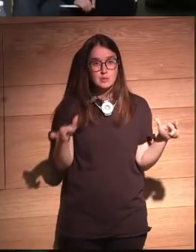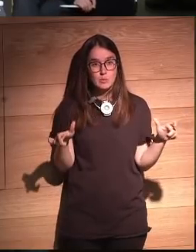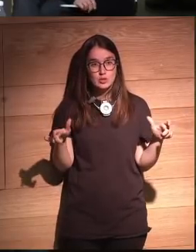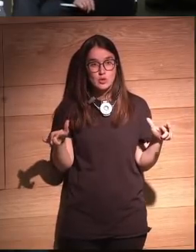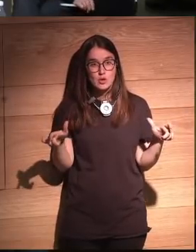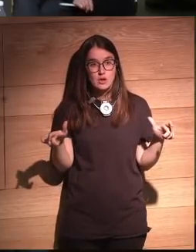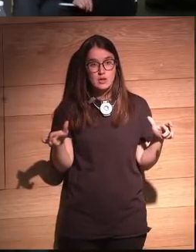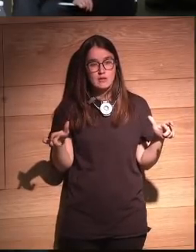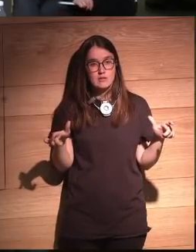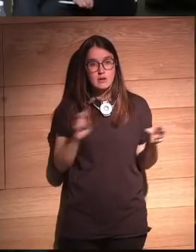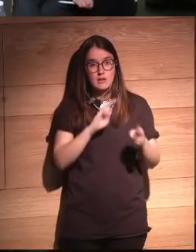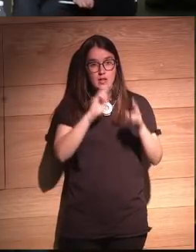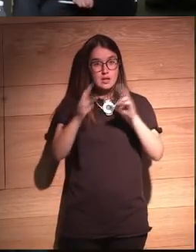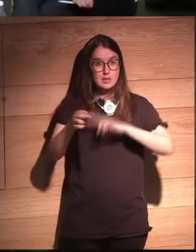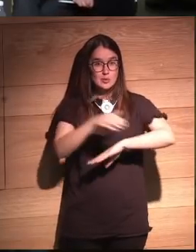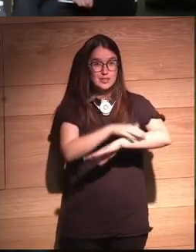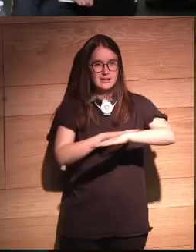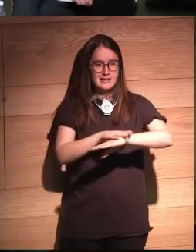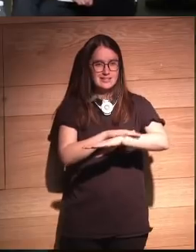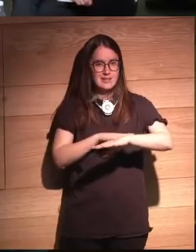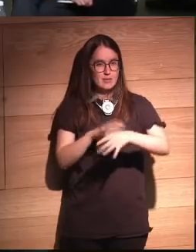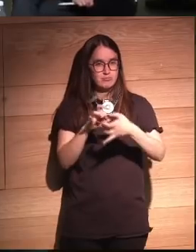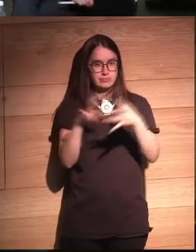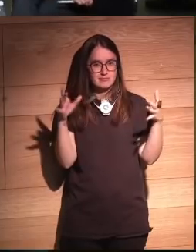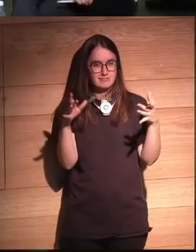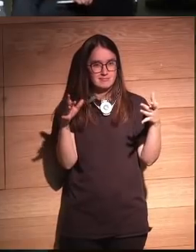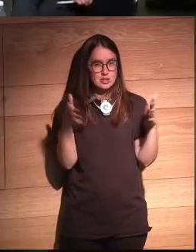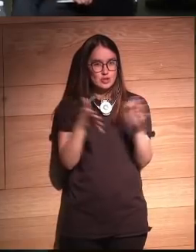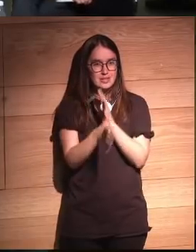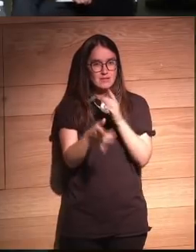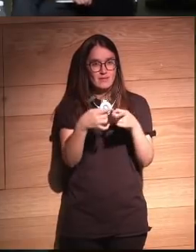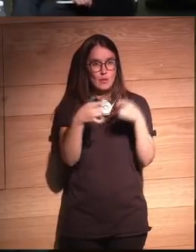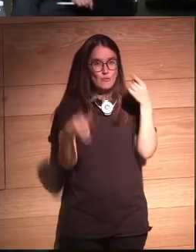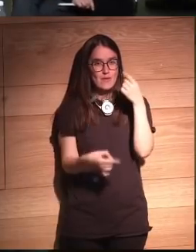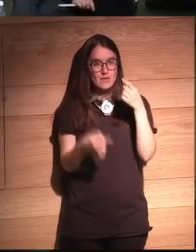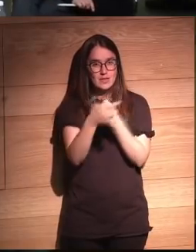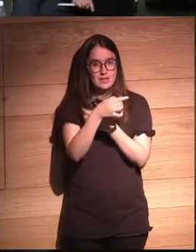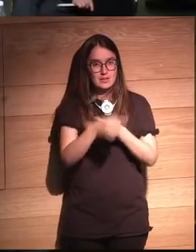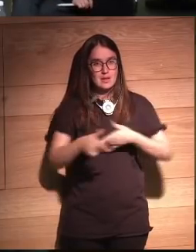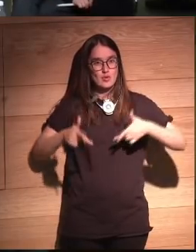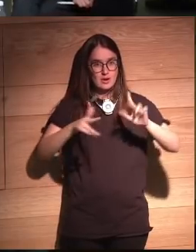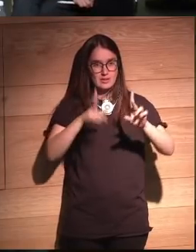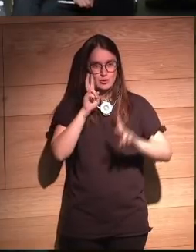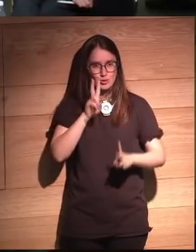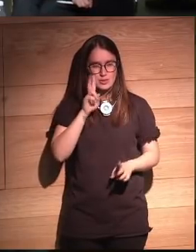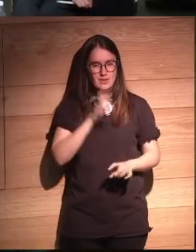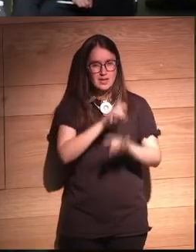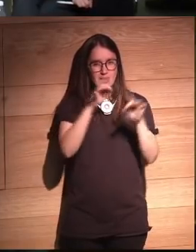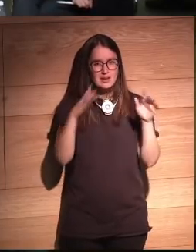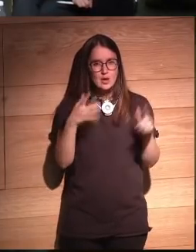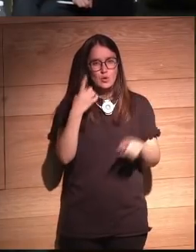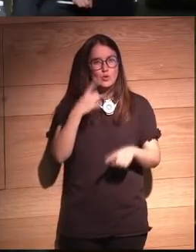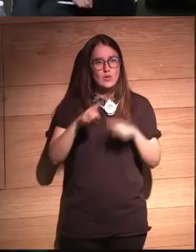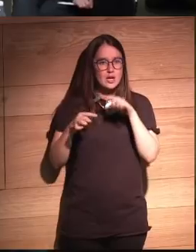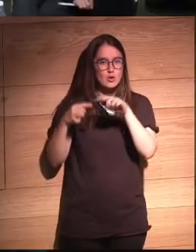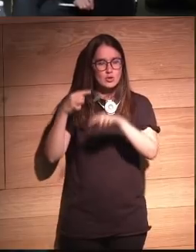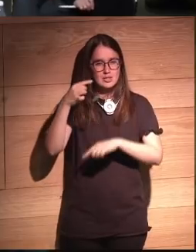personas y las respuestas del Estado. Y es un déficit democrático, esto también lo estamos viendo. Uno de los